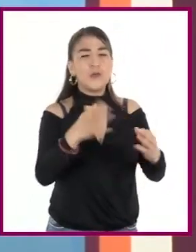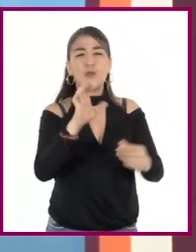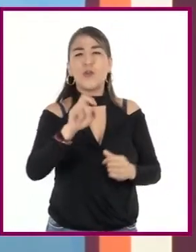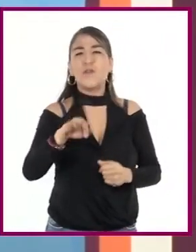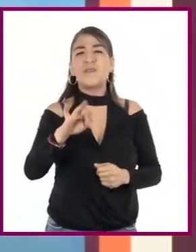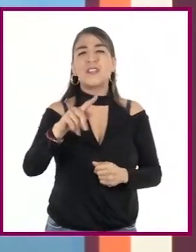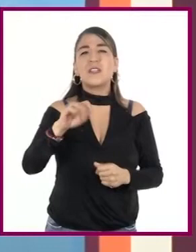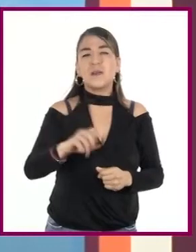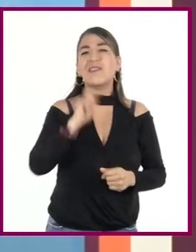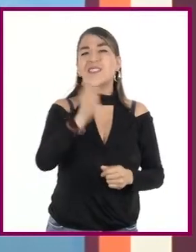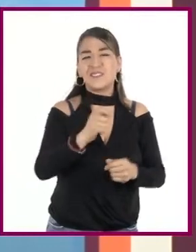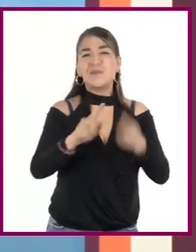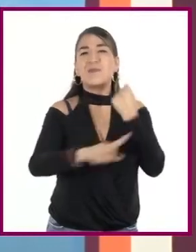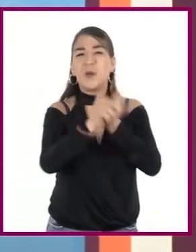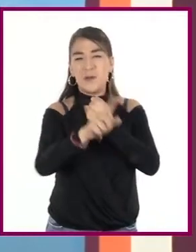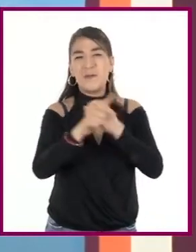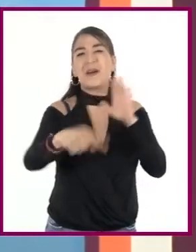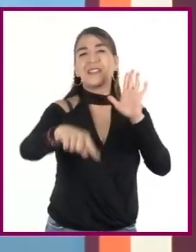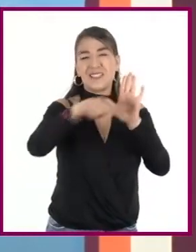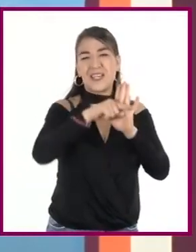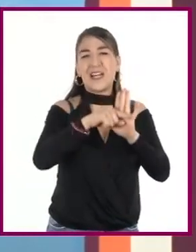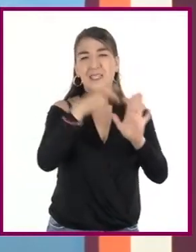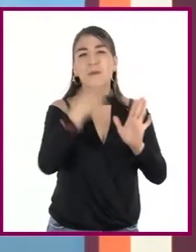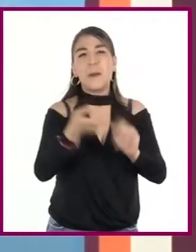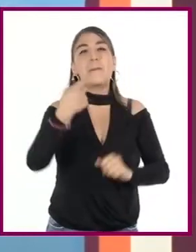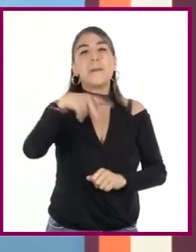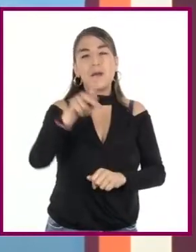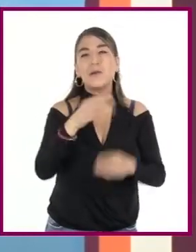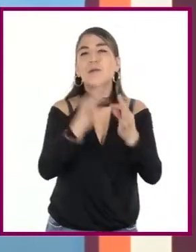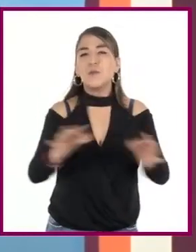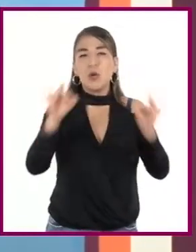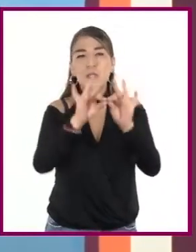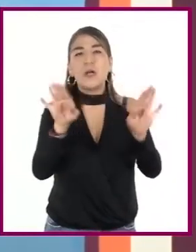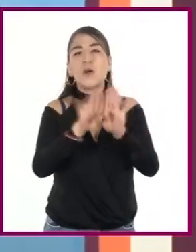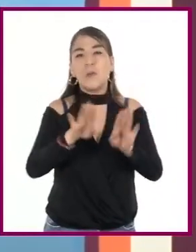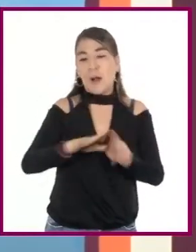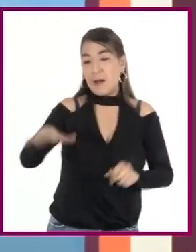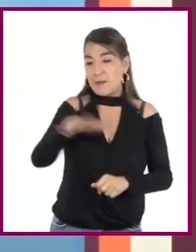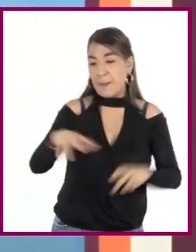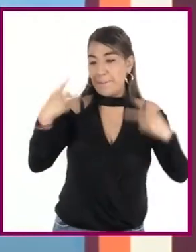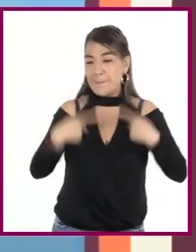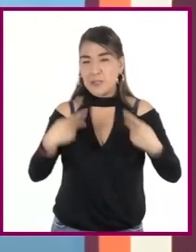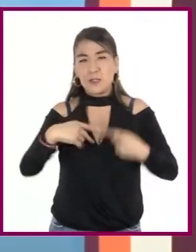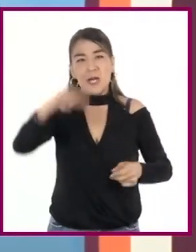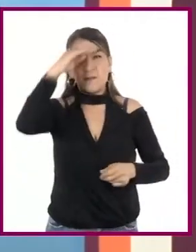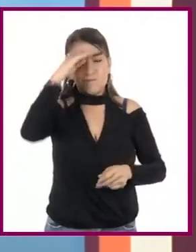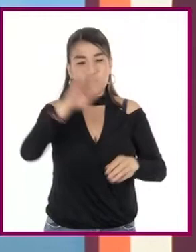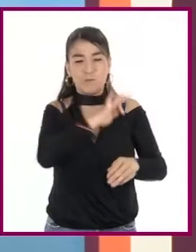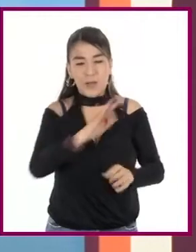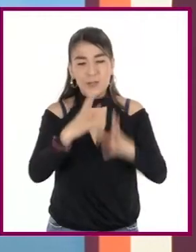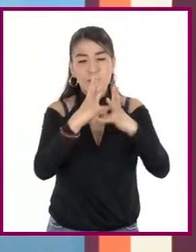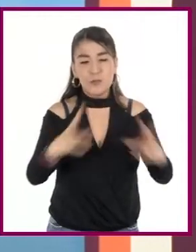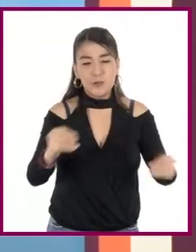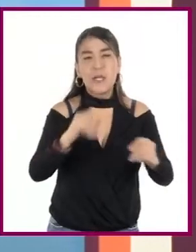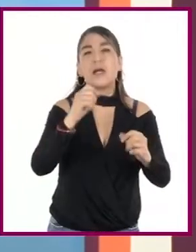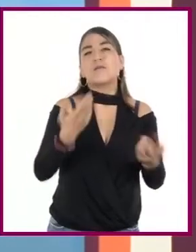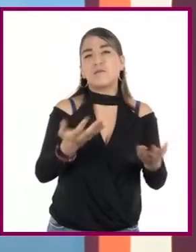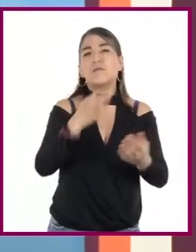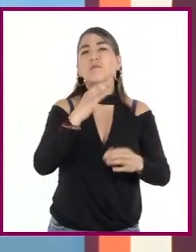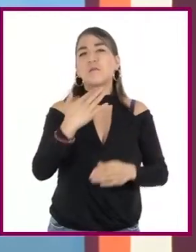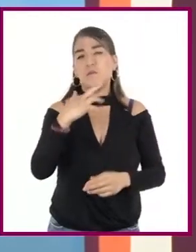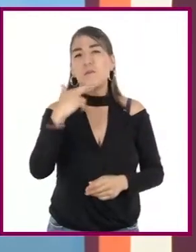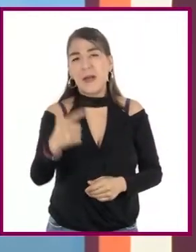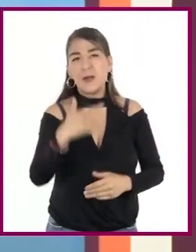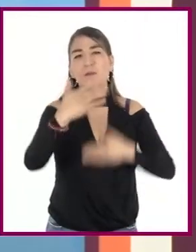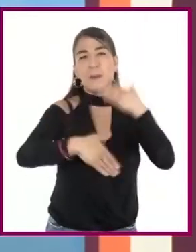situaciones negativas, pero lo importante es la forma en que las personas lo resuelven. Y puede ser una